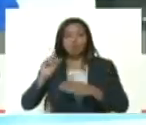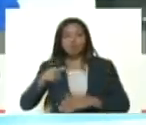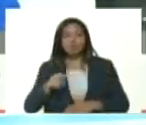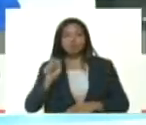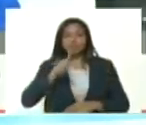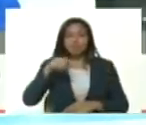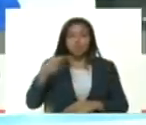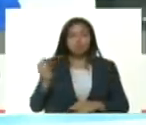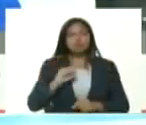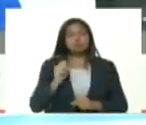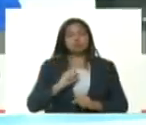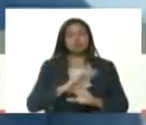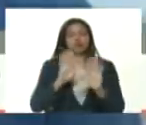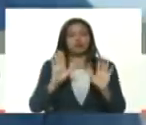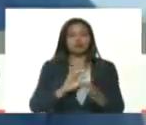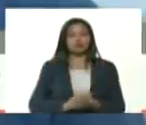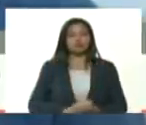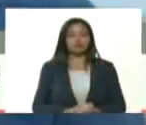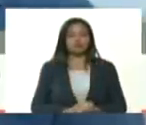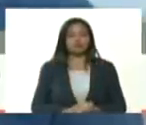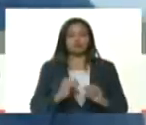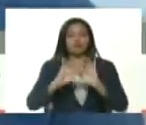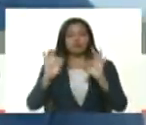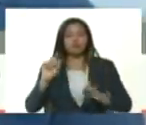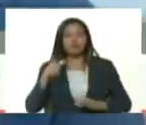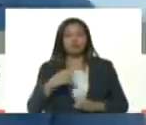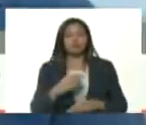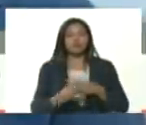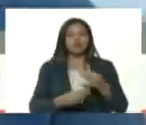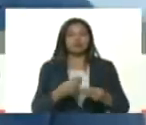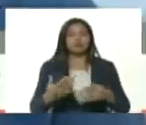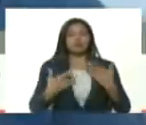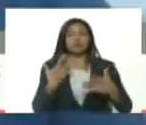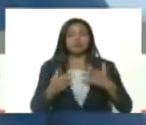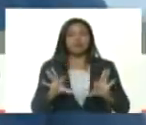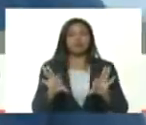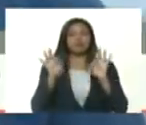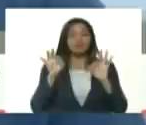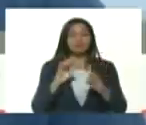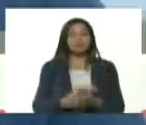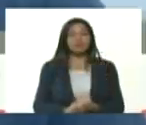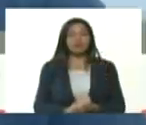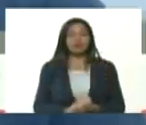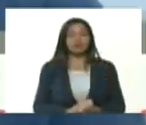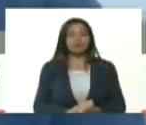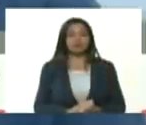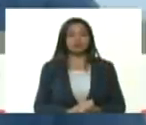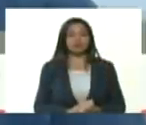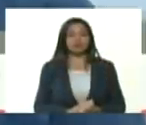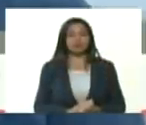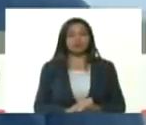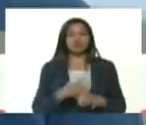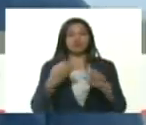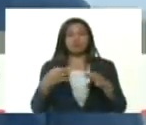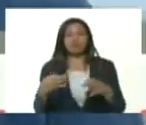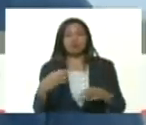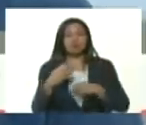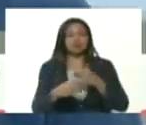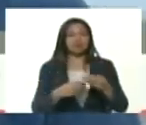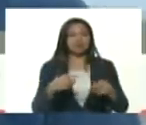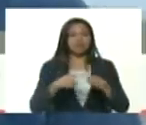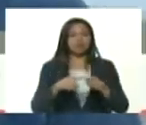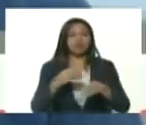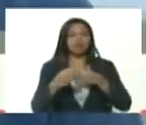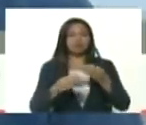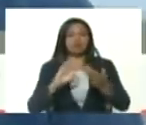señor. Correcto. Asimismo, ellos tienen actividades especiales. Las ordinarias son todas estas que tienen que realizar